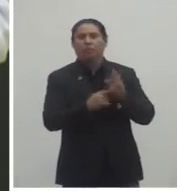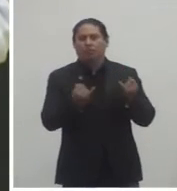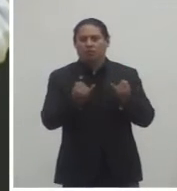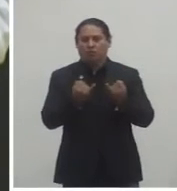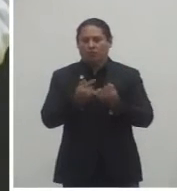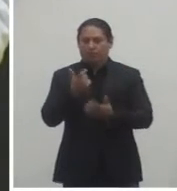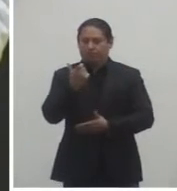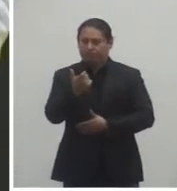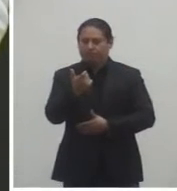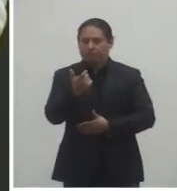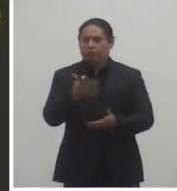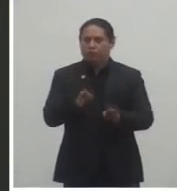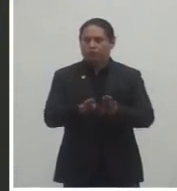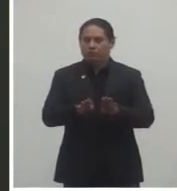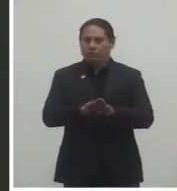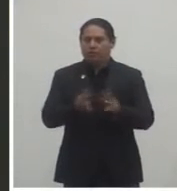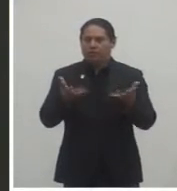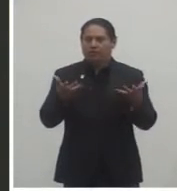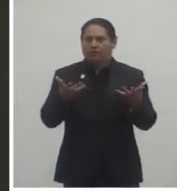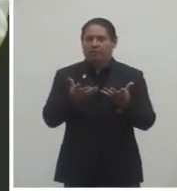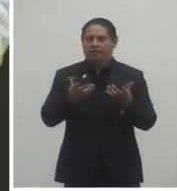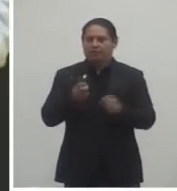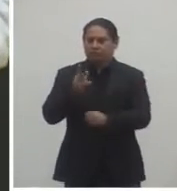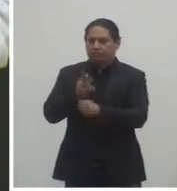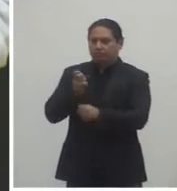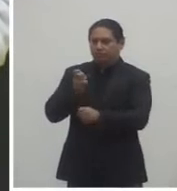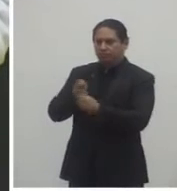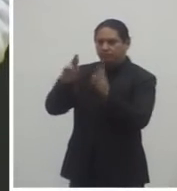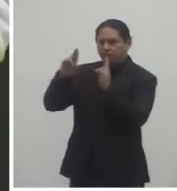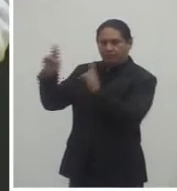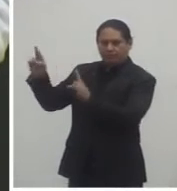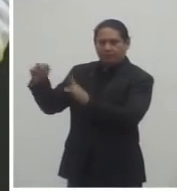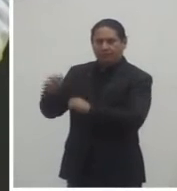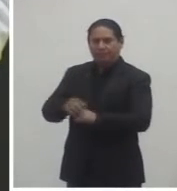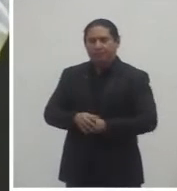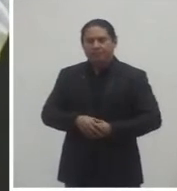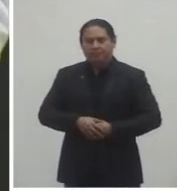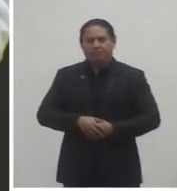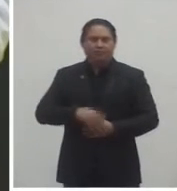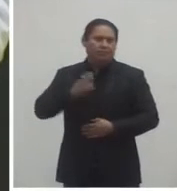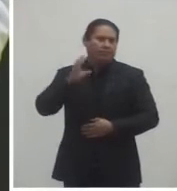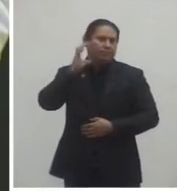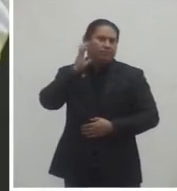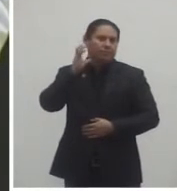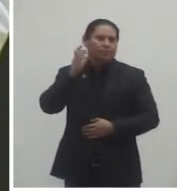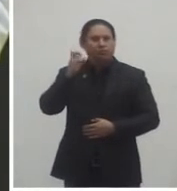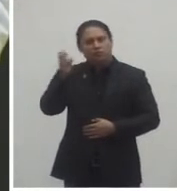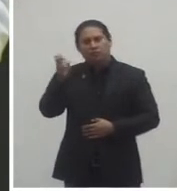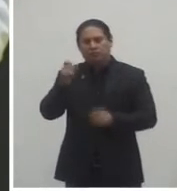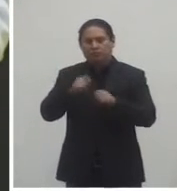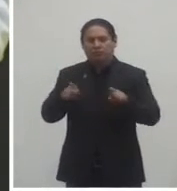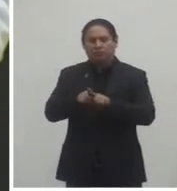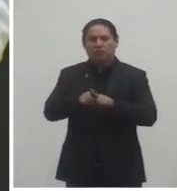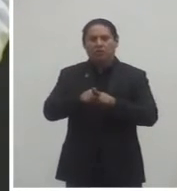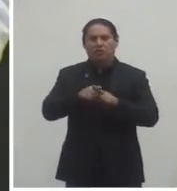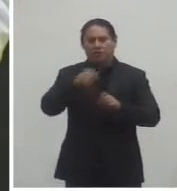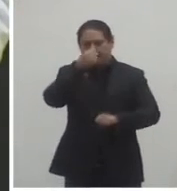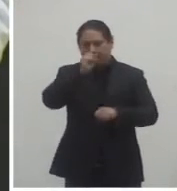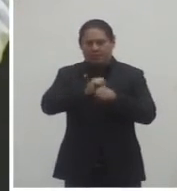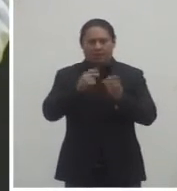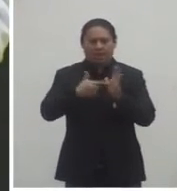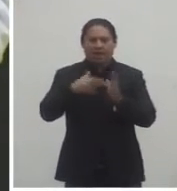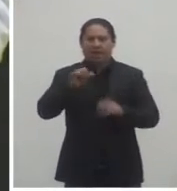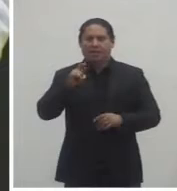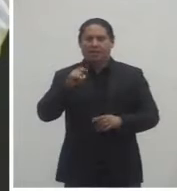al mismo tiempo estamos haciendo el exhorto respetuoso a la Secretaría de Hacienda para que